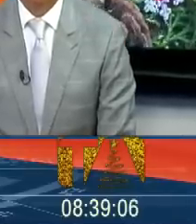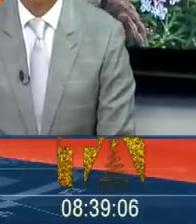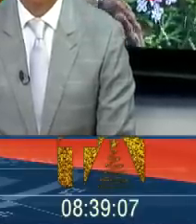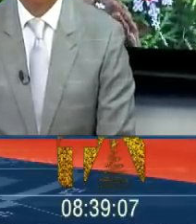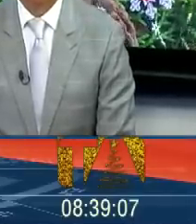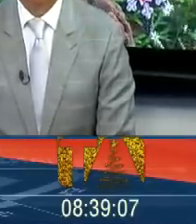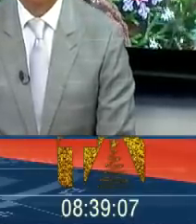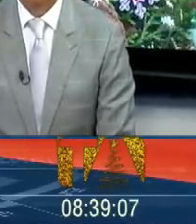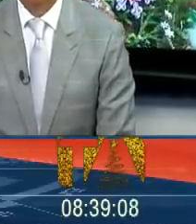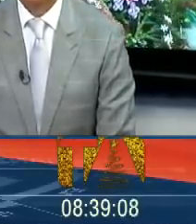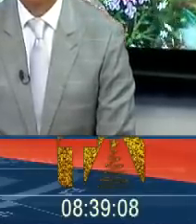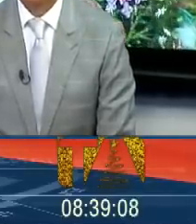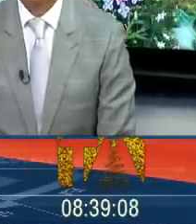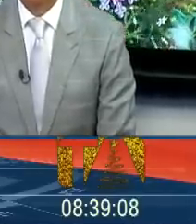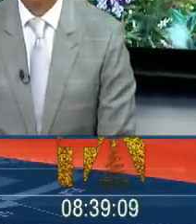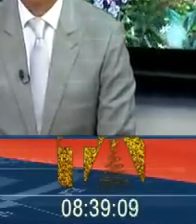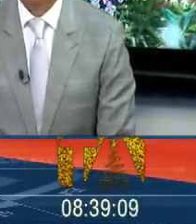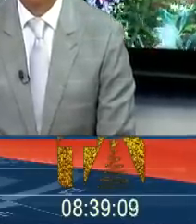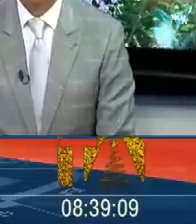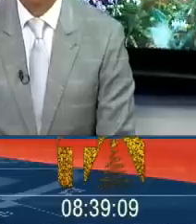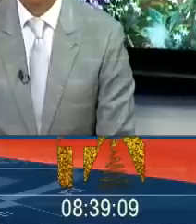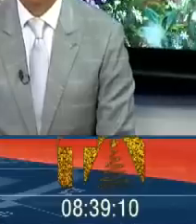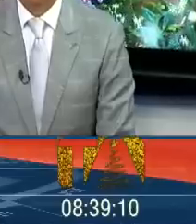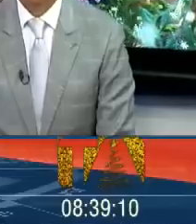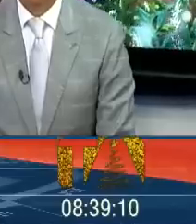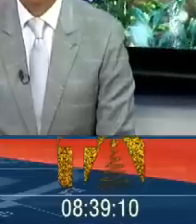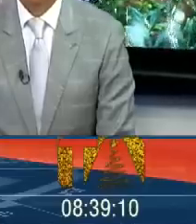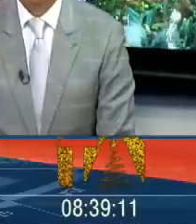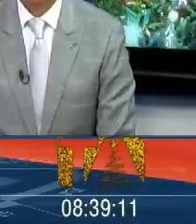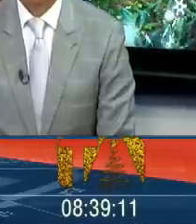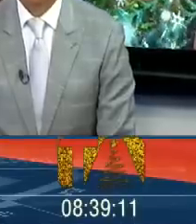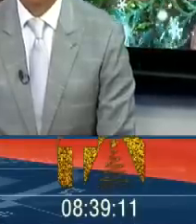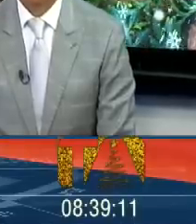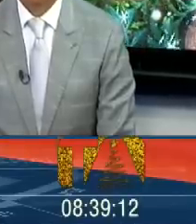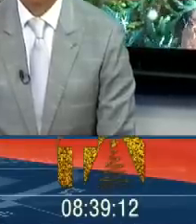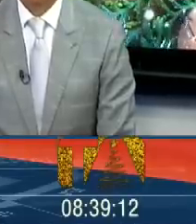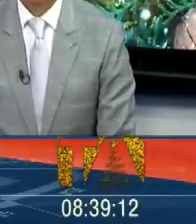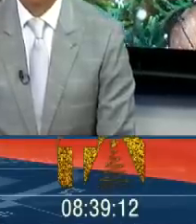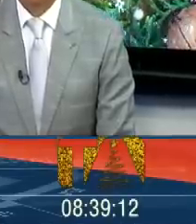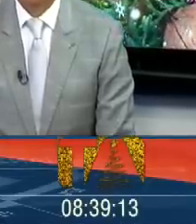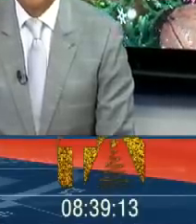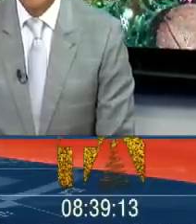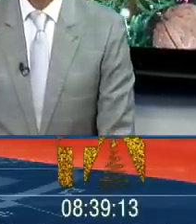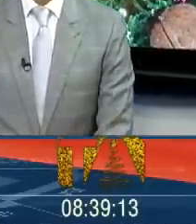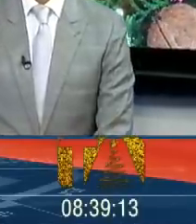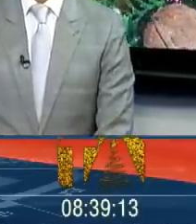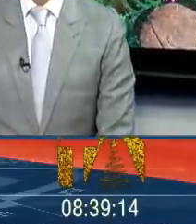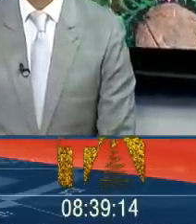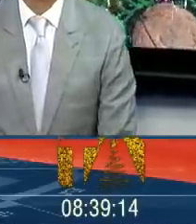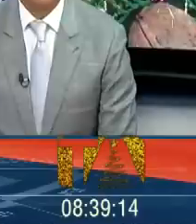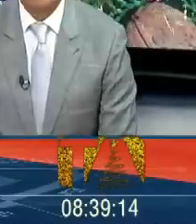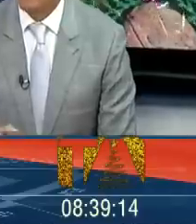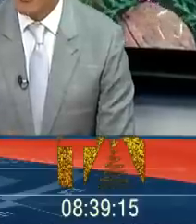otros problemas podrían acabar con el bienestar ecológico de las islas si no se hace un trabajo arduo. Y son